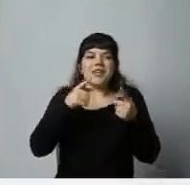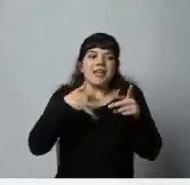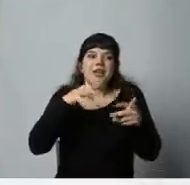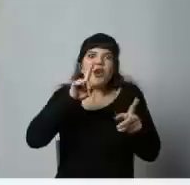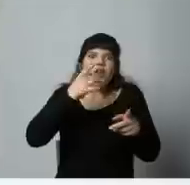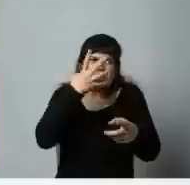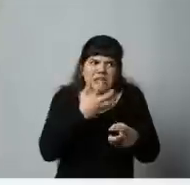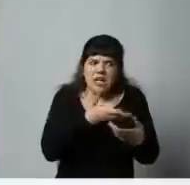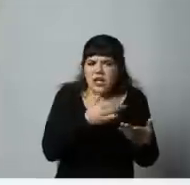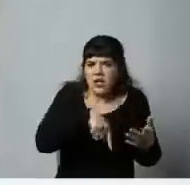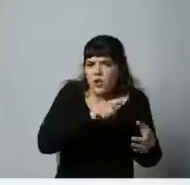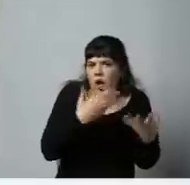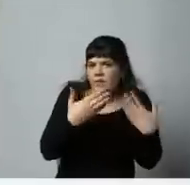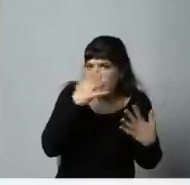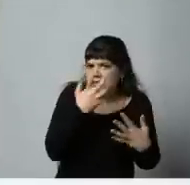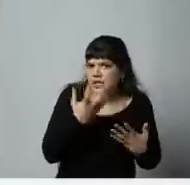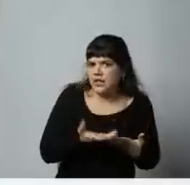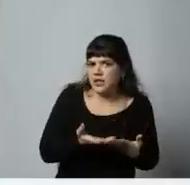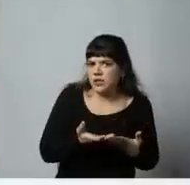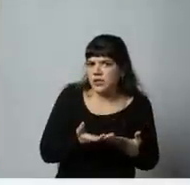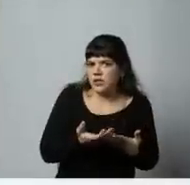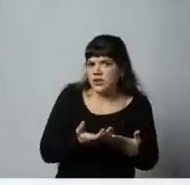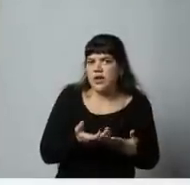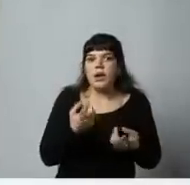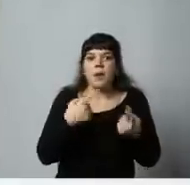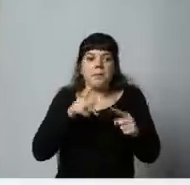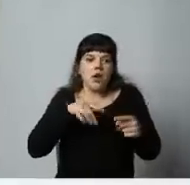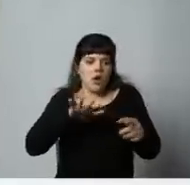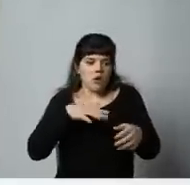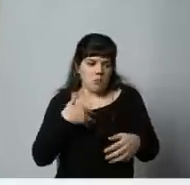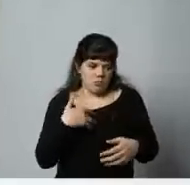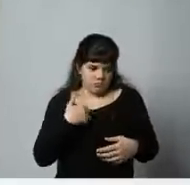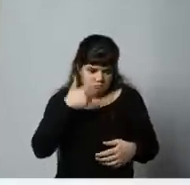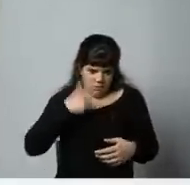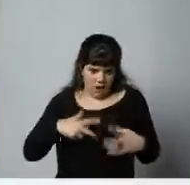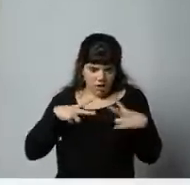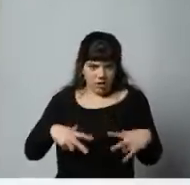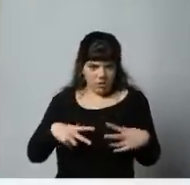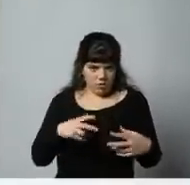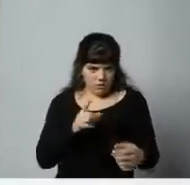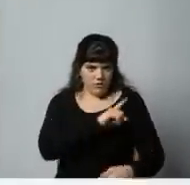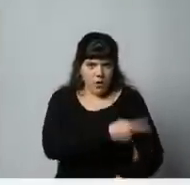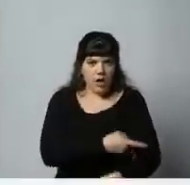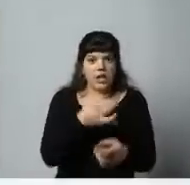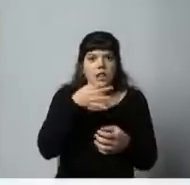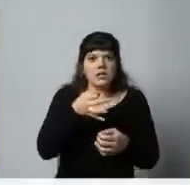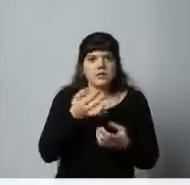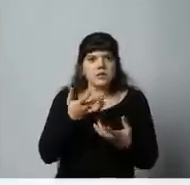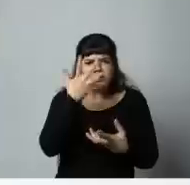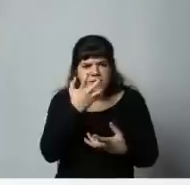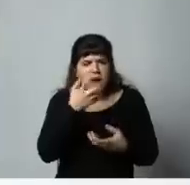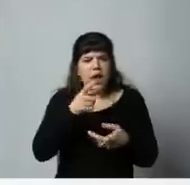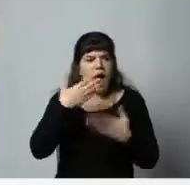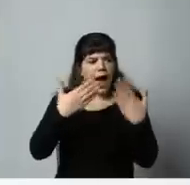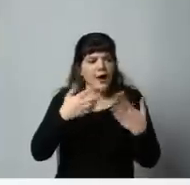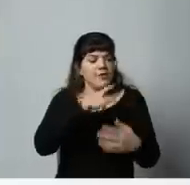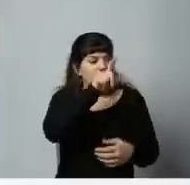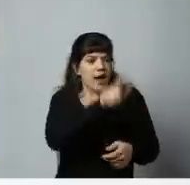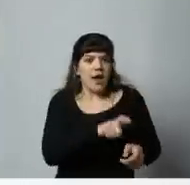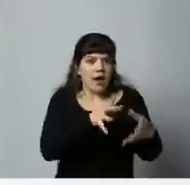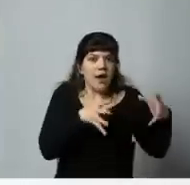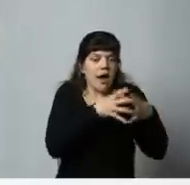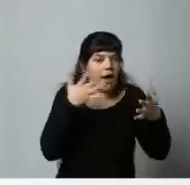serios y creo que llega un momento que hay que pararse firme decir a ver hay que tratar seriamente a los artistas a la